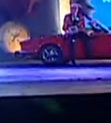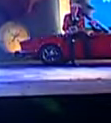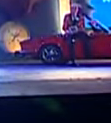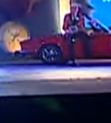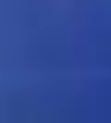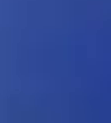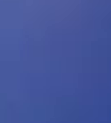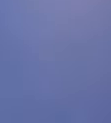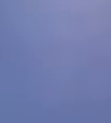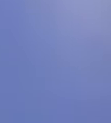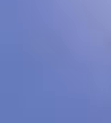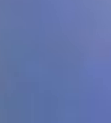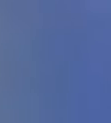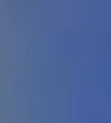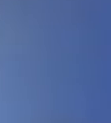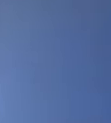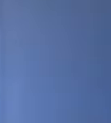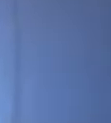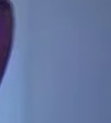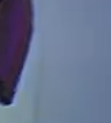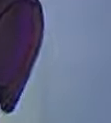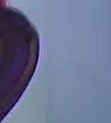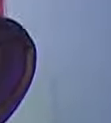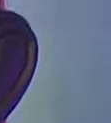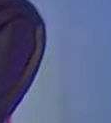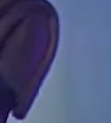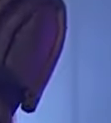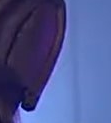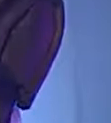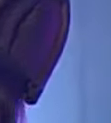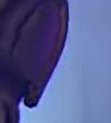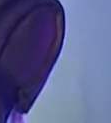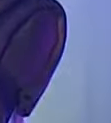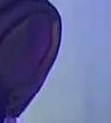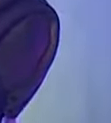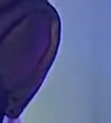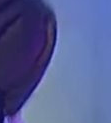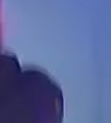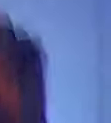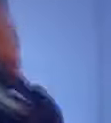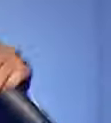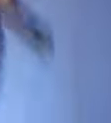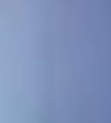fugaz y un tanto artificial, como un flash